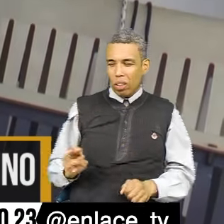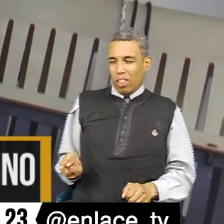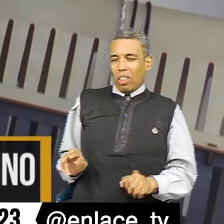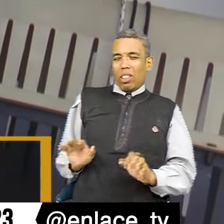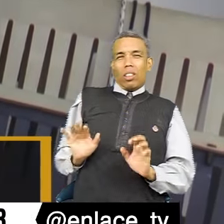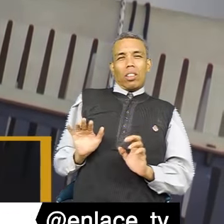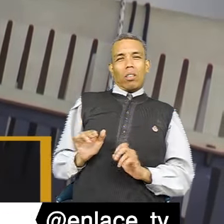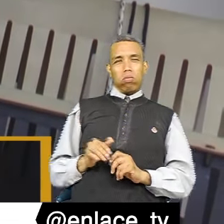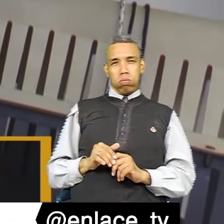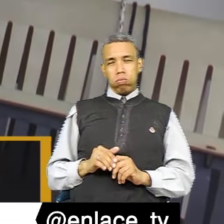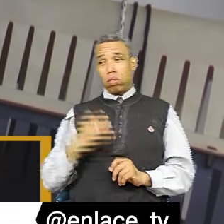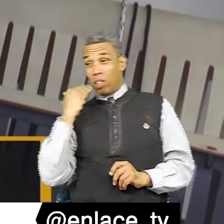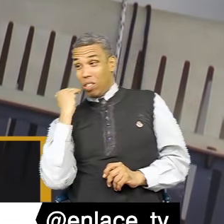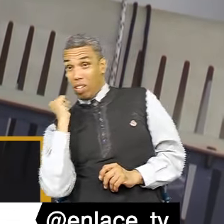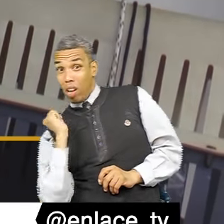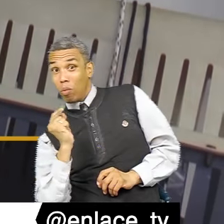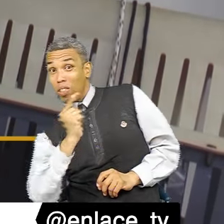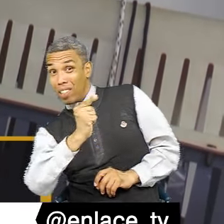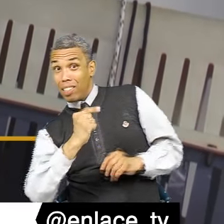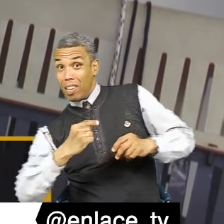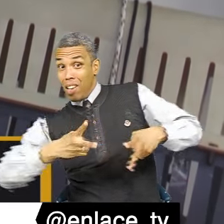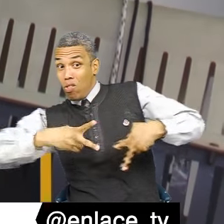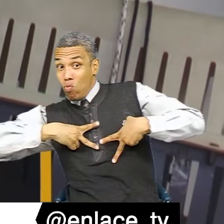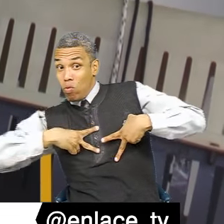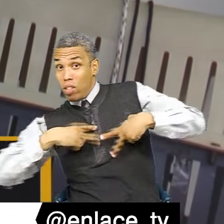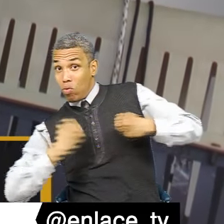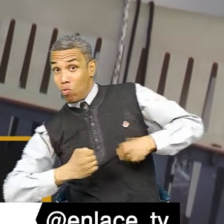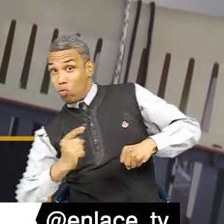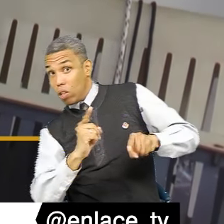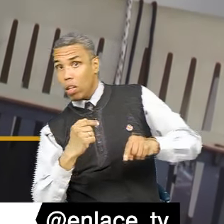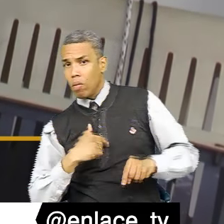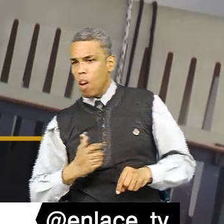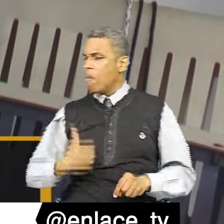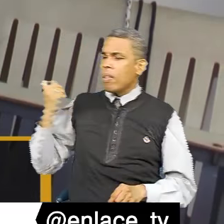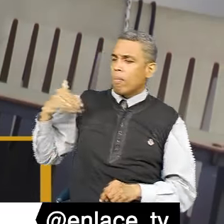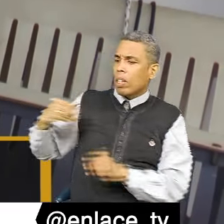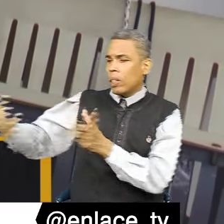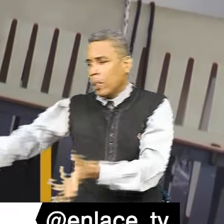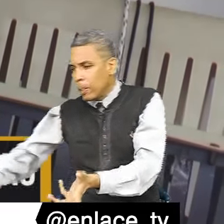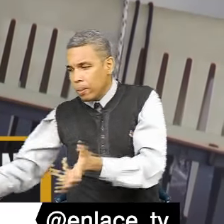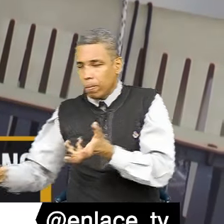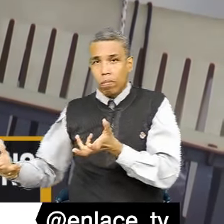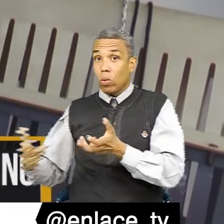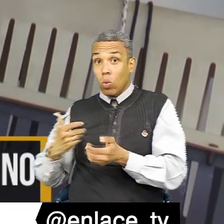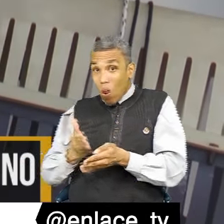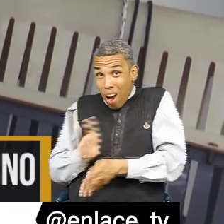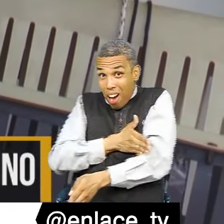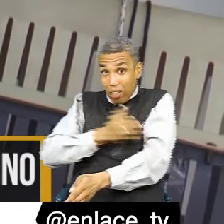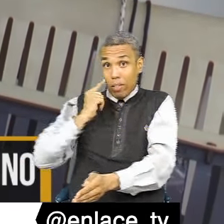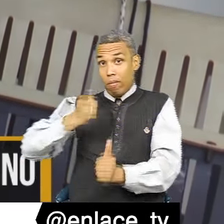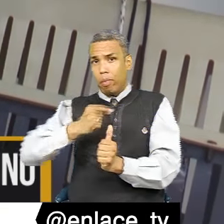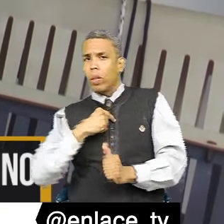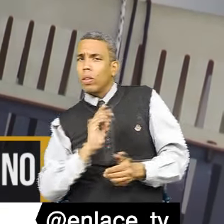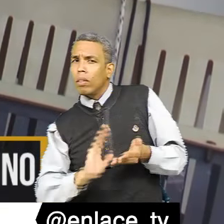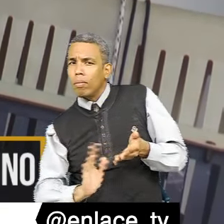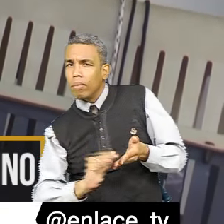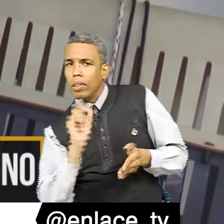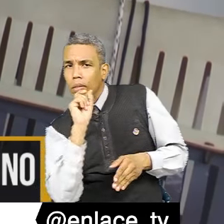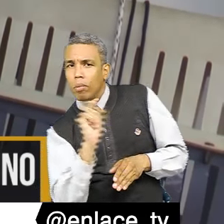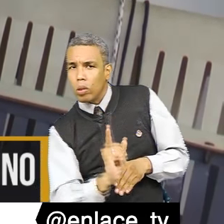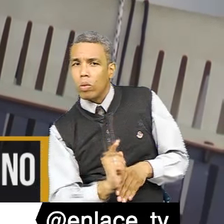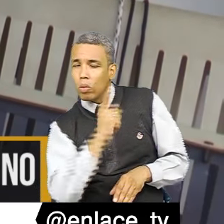tiene dueño para ese tipo de casos. La policía ambiental llegó, habló con las personas. Lamentablemente esos casos son muy difíciles de comprobar.